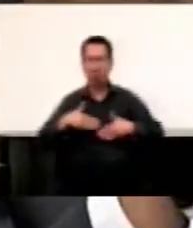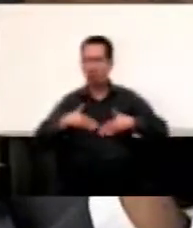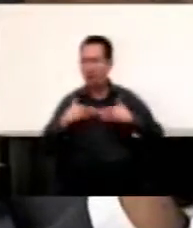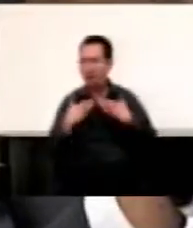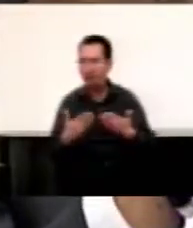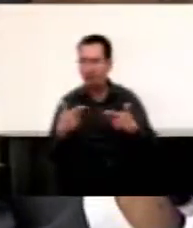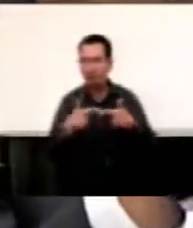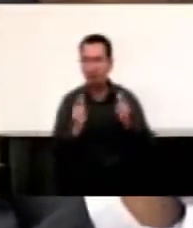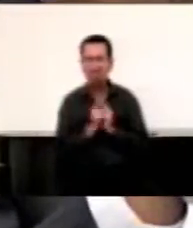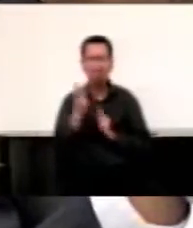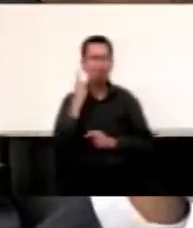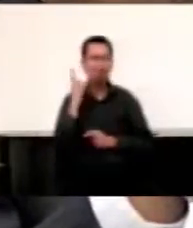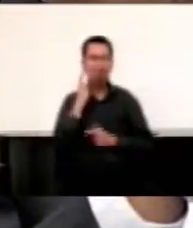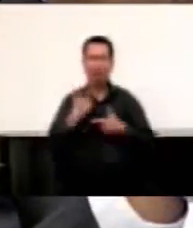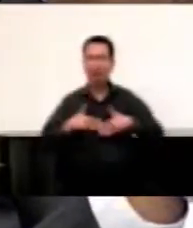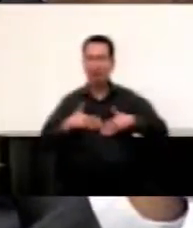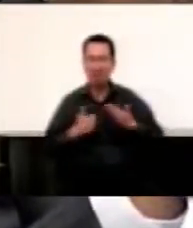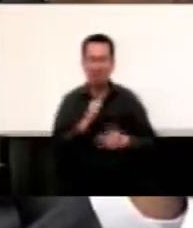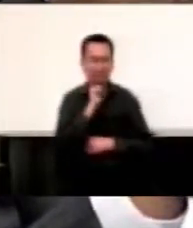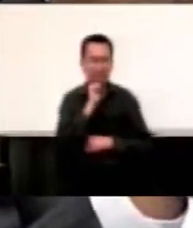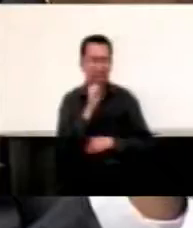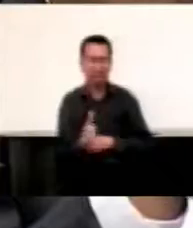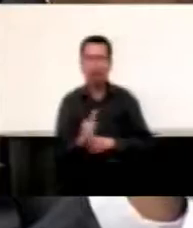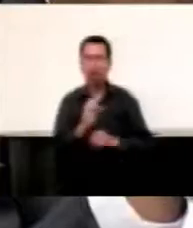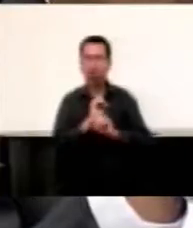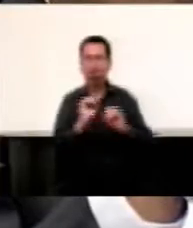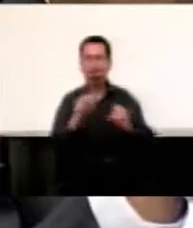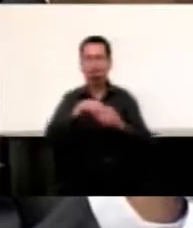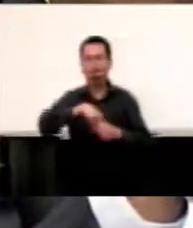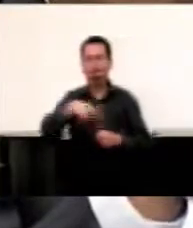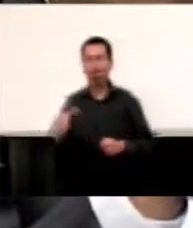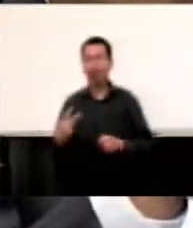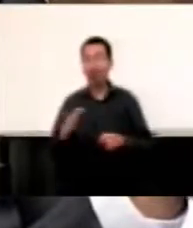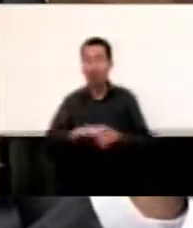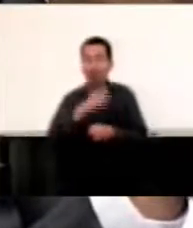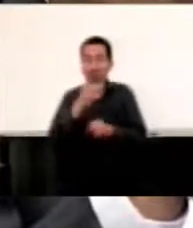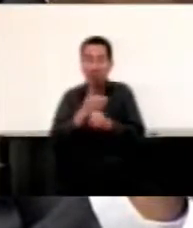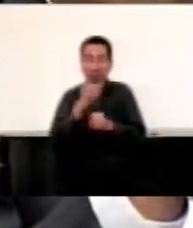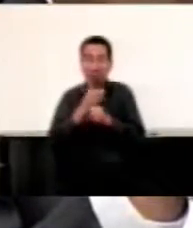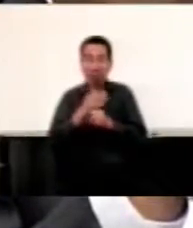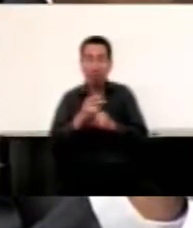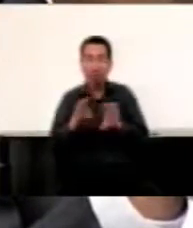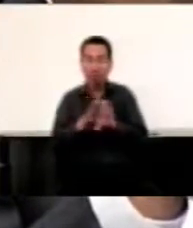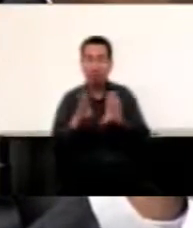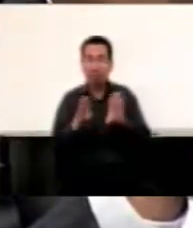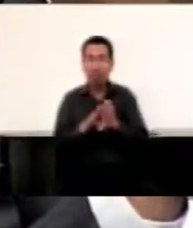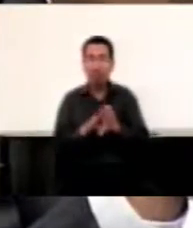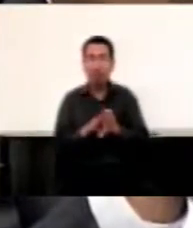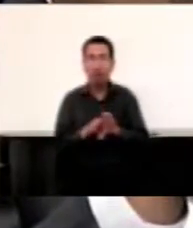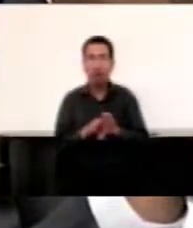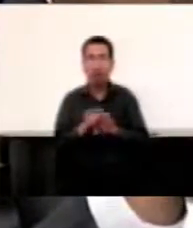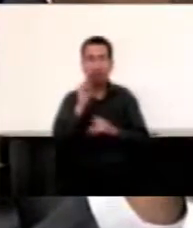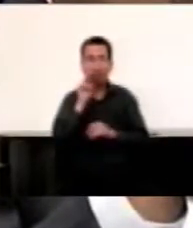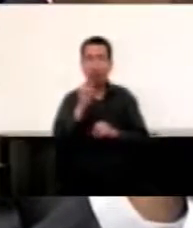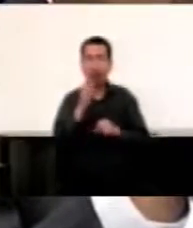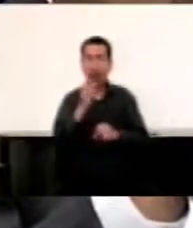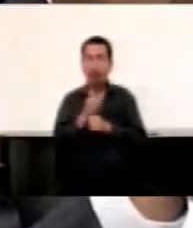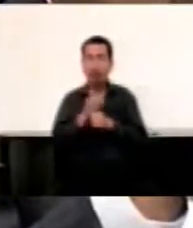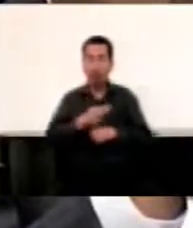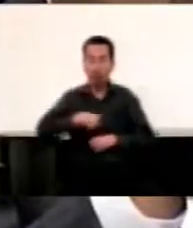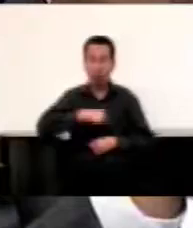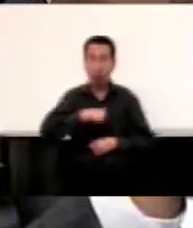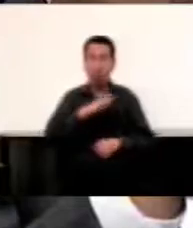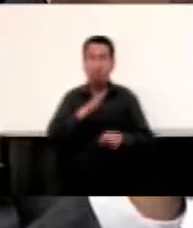relación con los partidos políticos. Entonces, la explicación o los elementos clave que podemos tener nosotros de manera